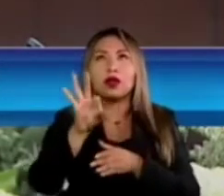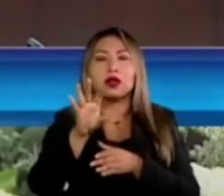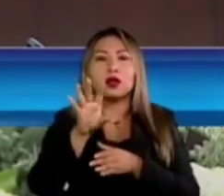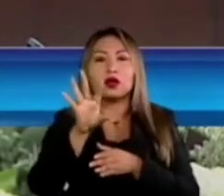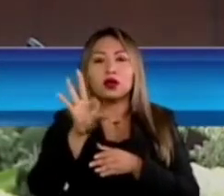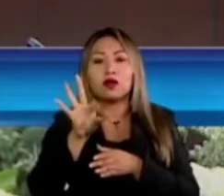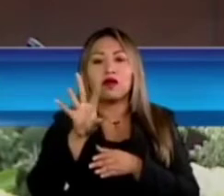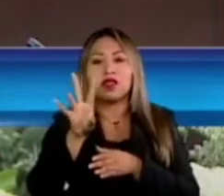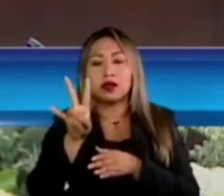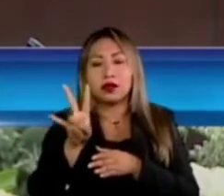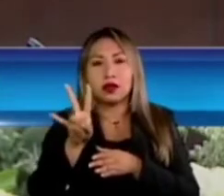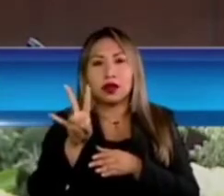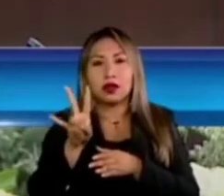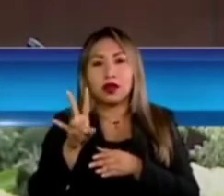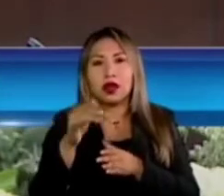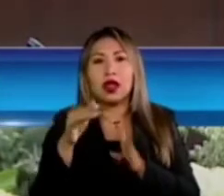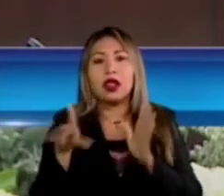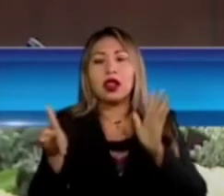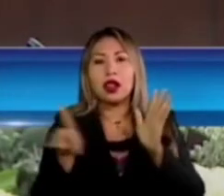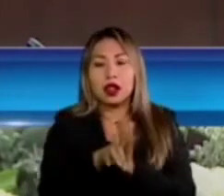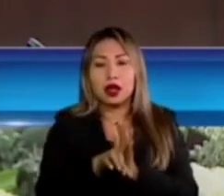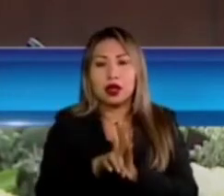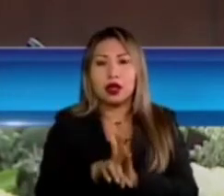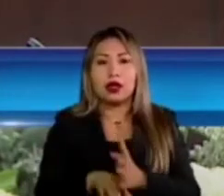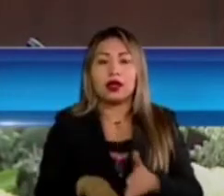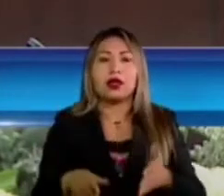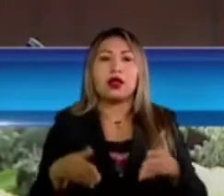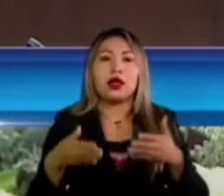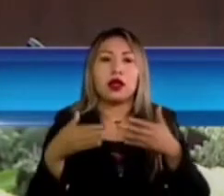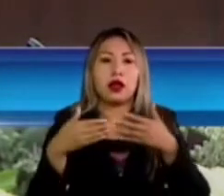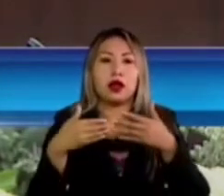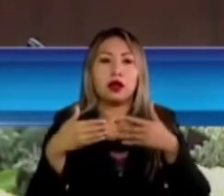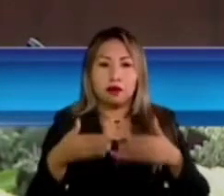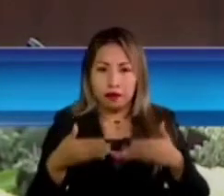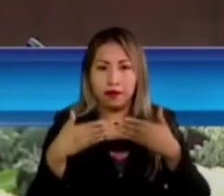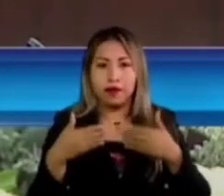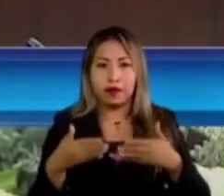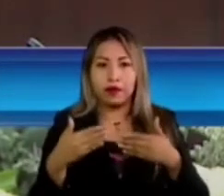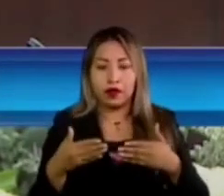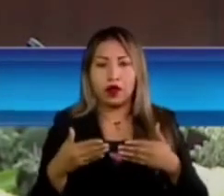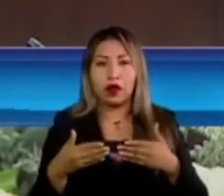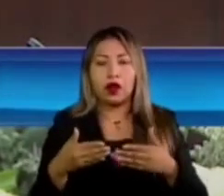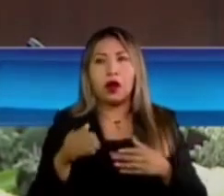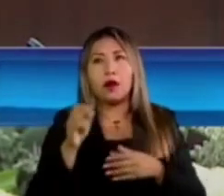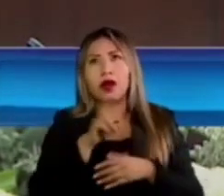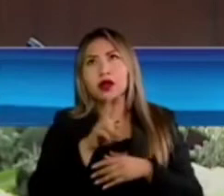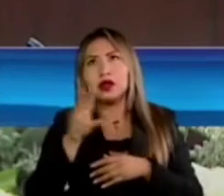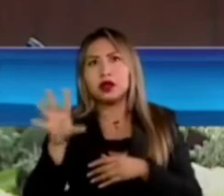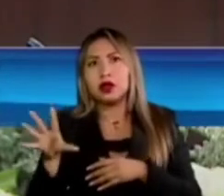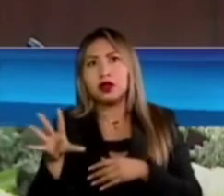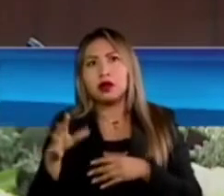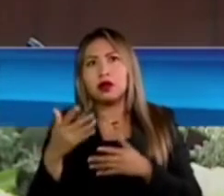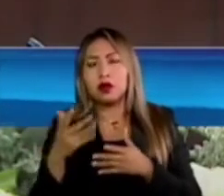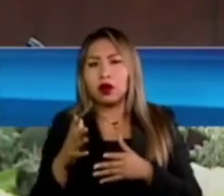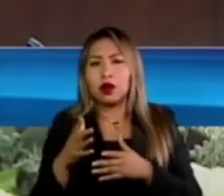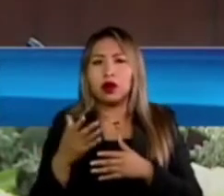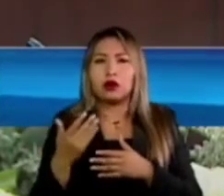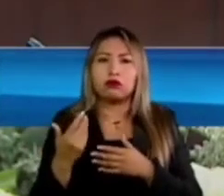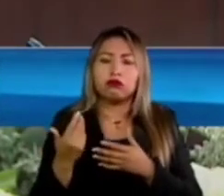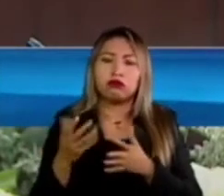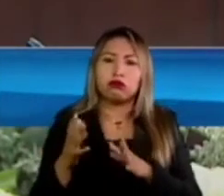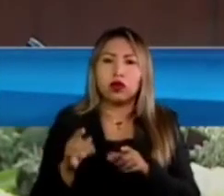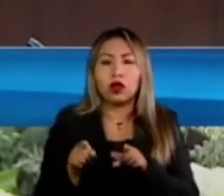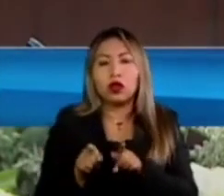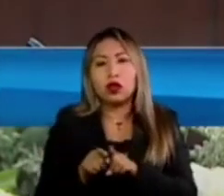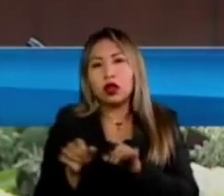1997, ley de la República, fue a 25 años prorrogables automáticamente